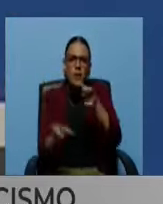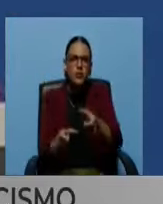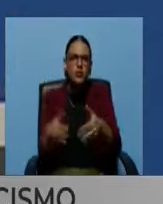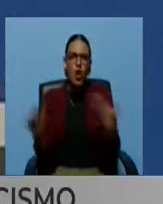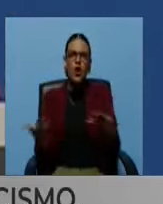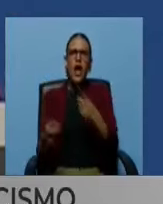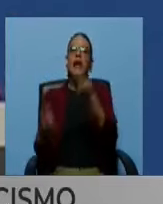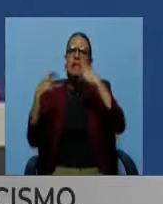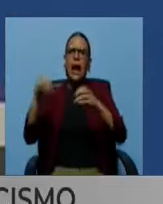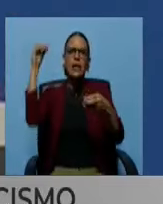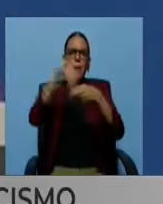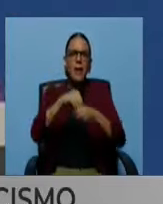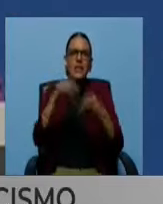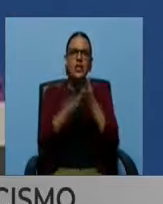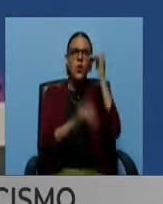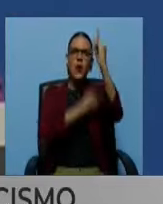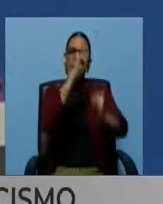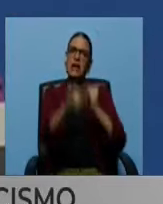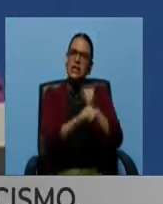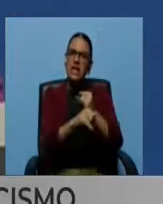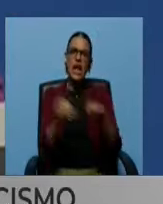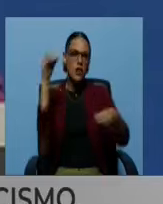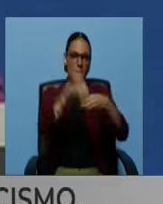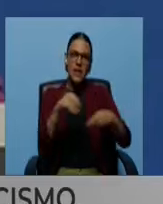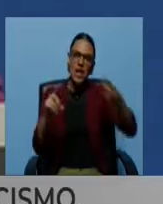de invasiones imperiales,